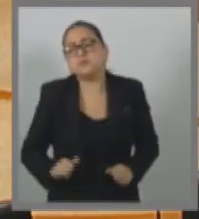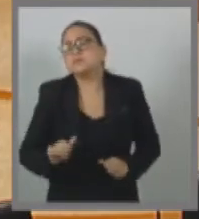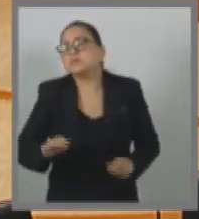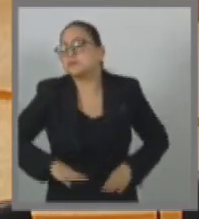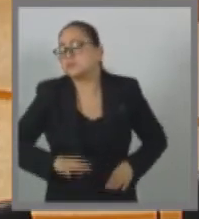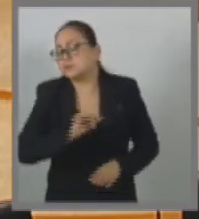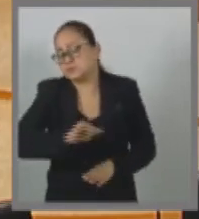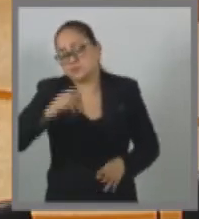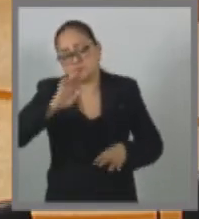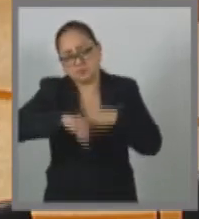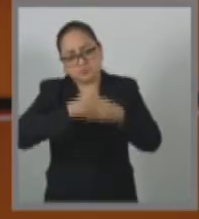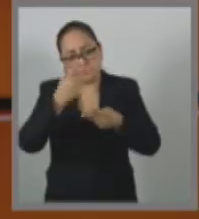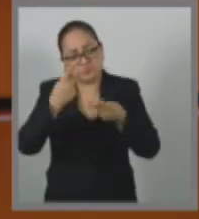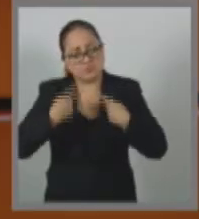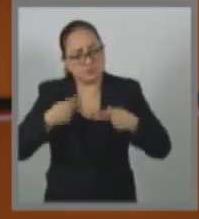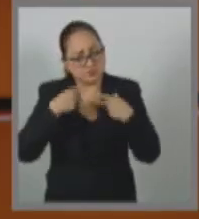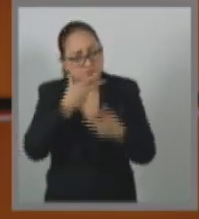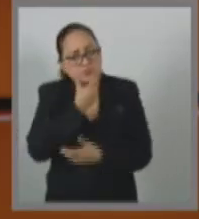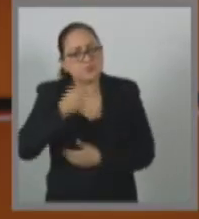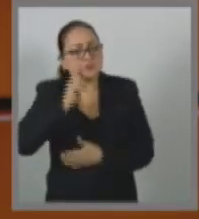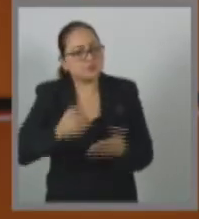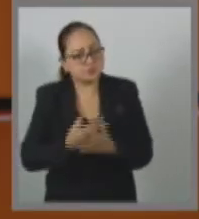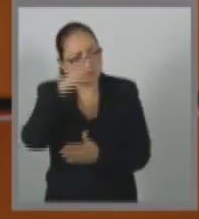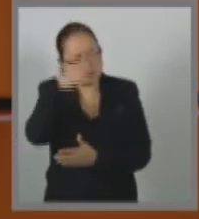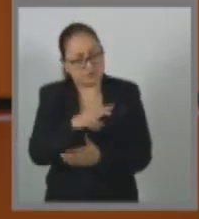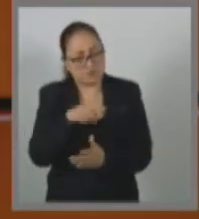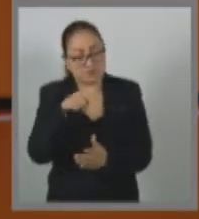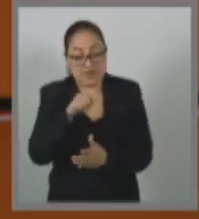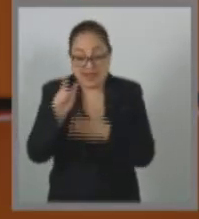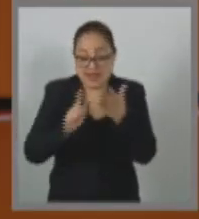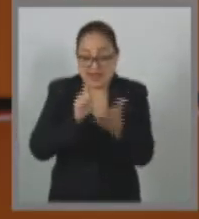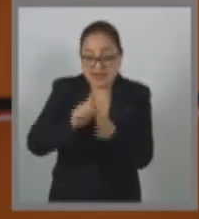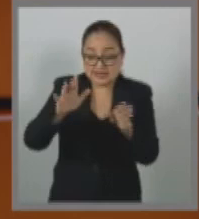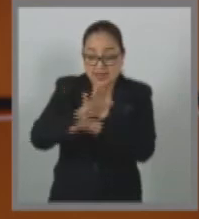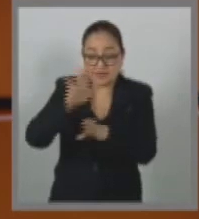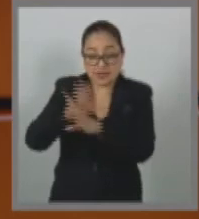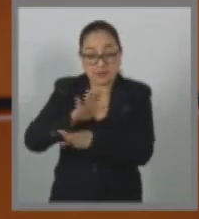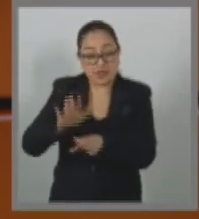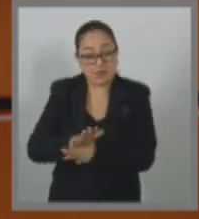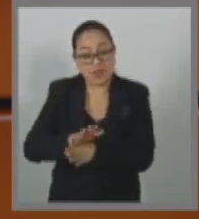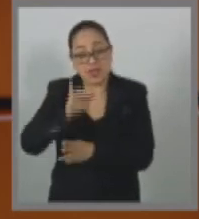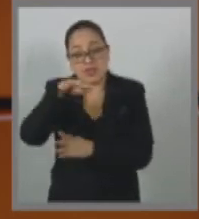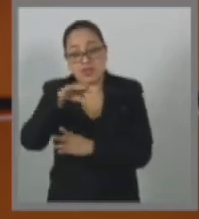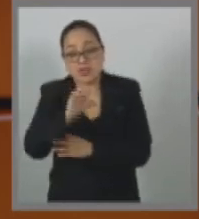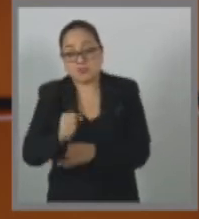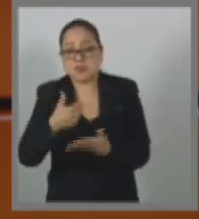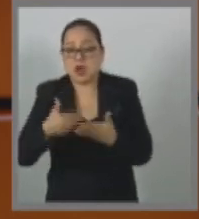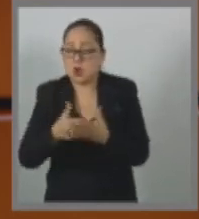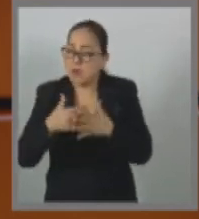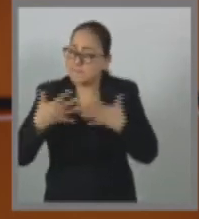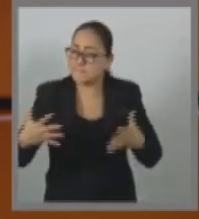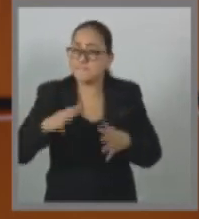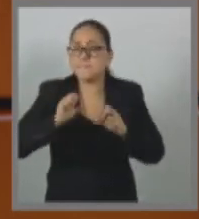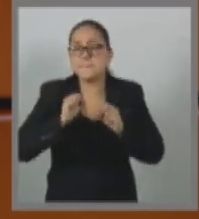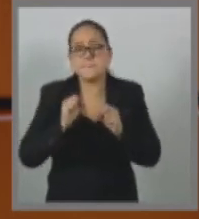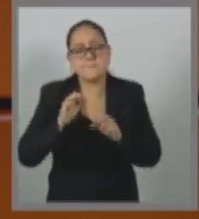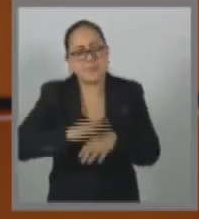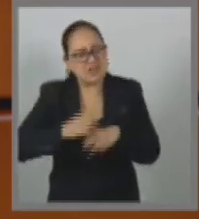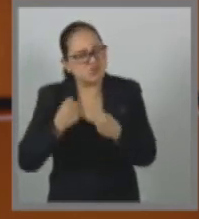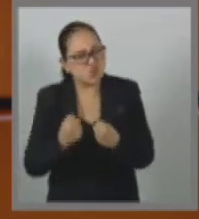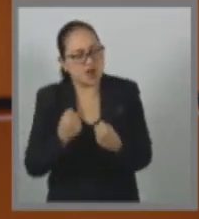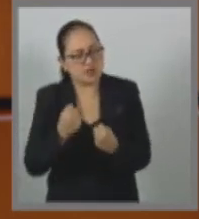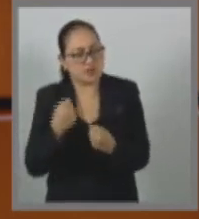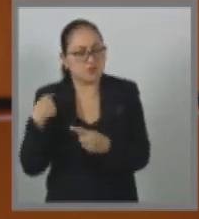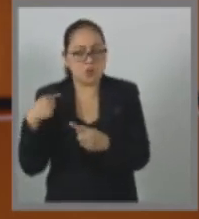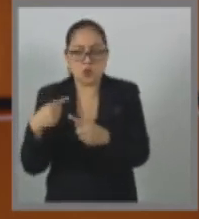los mexicanos. Gracias a estas reformas, el IMSS es hoy más grande y más fuerte que nunca en su